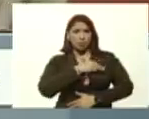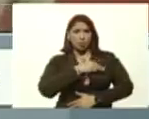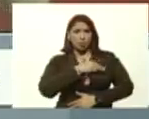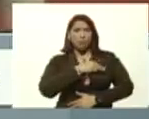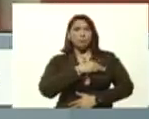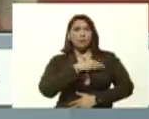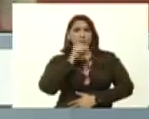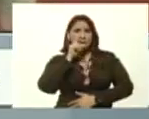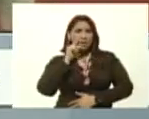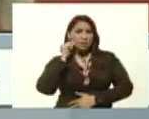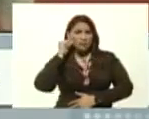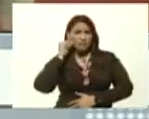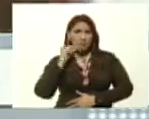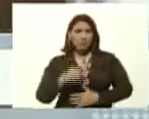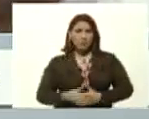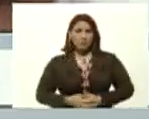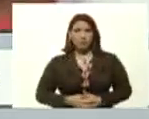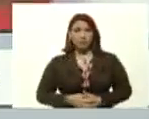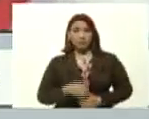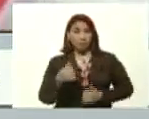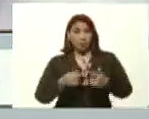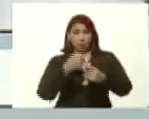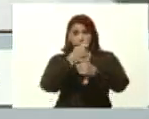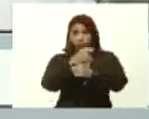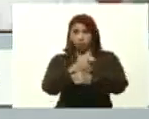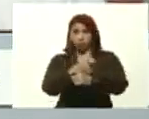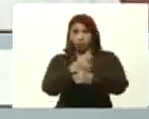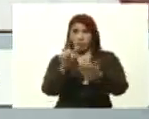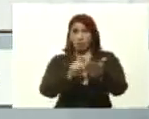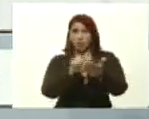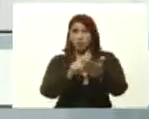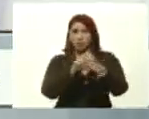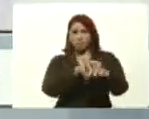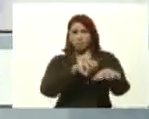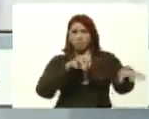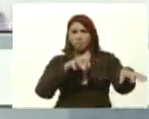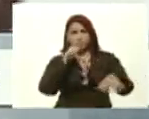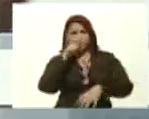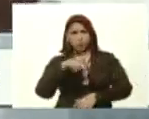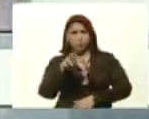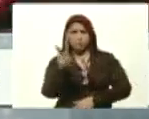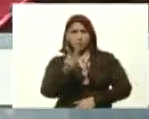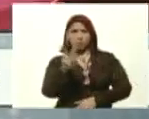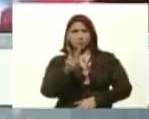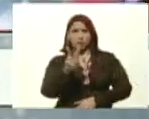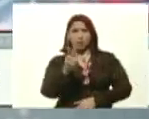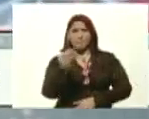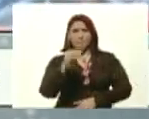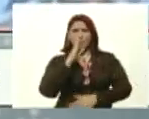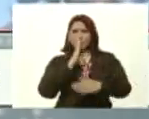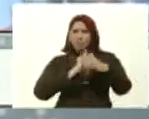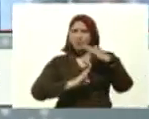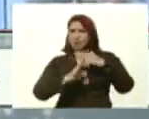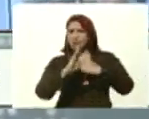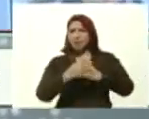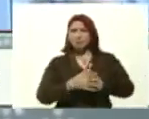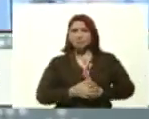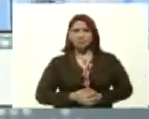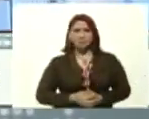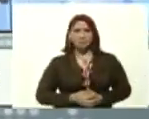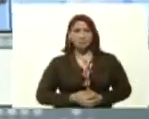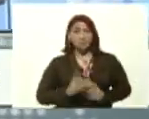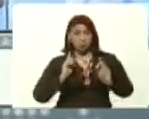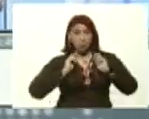Rivas, con la cual han sacado el bachillerato millones de venezolanos y venezolanas, los más humildes.